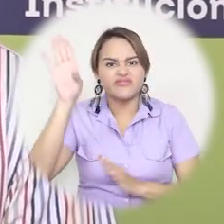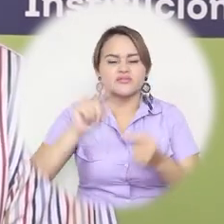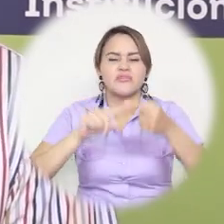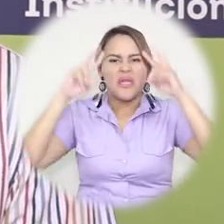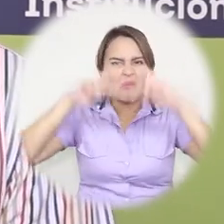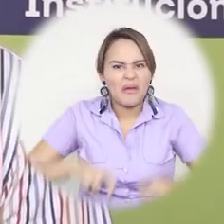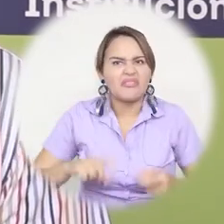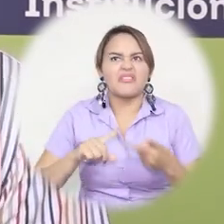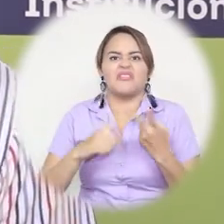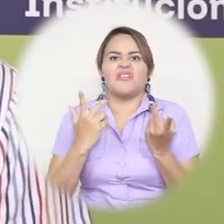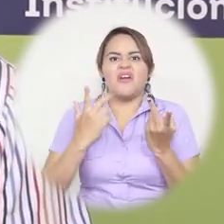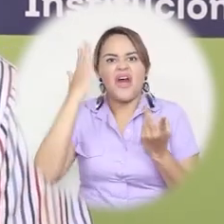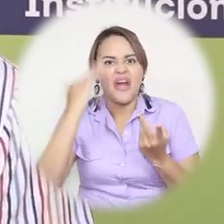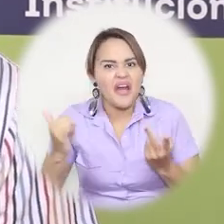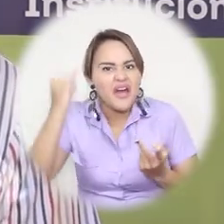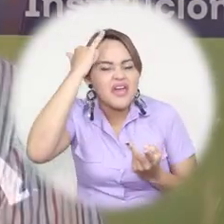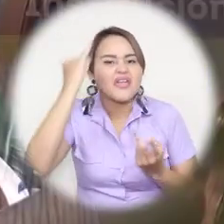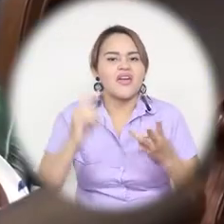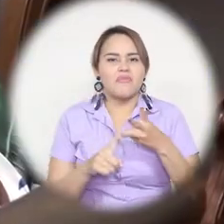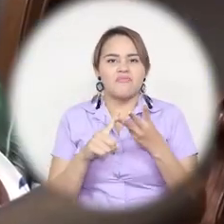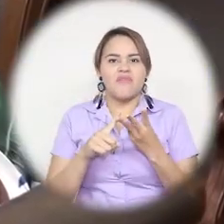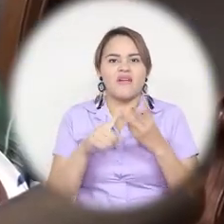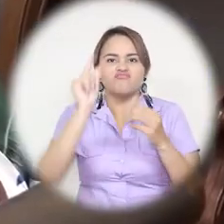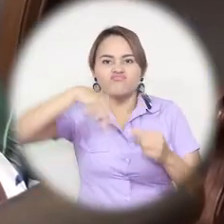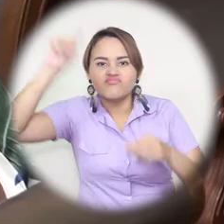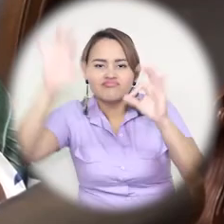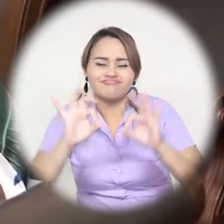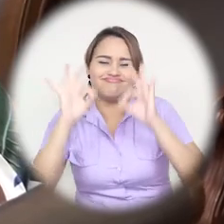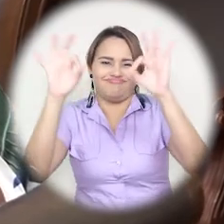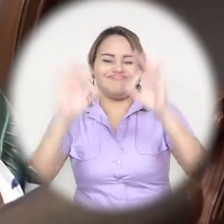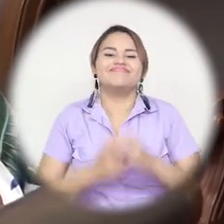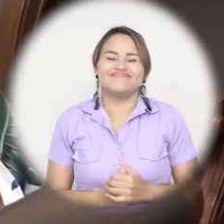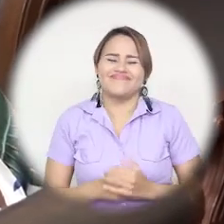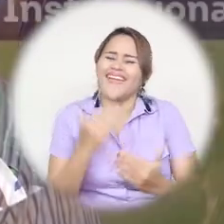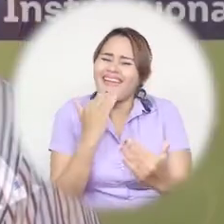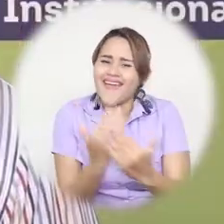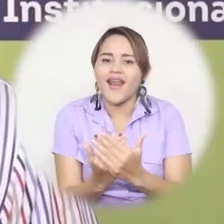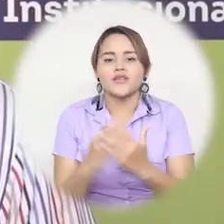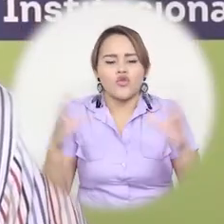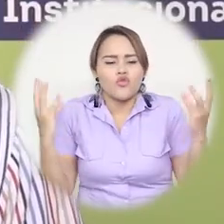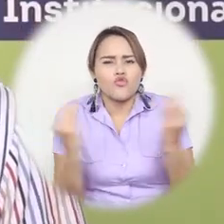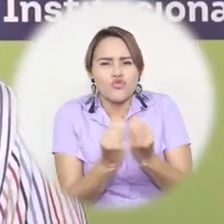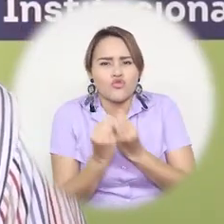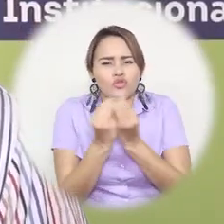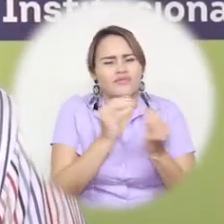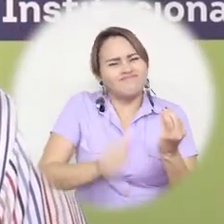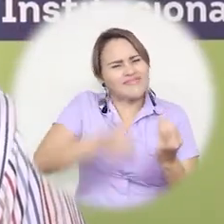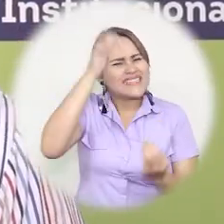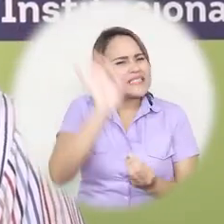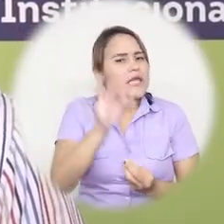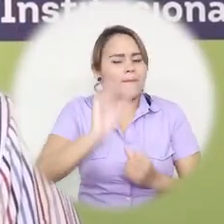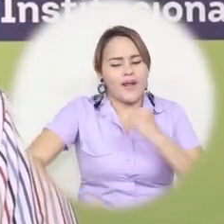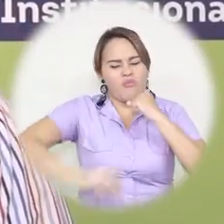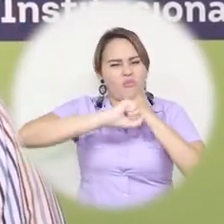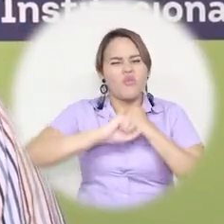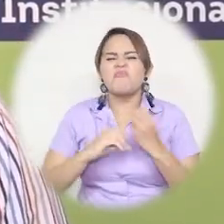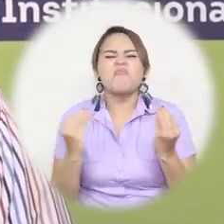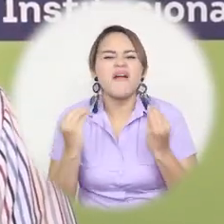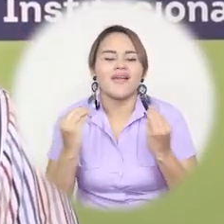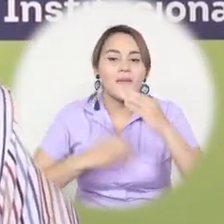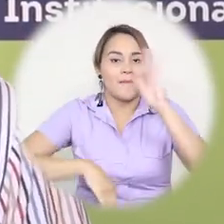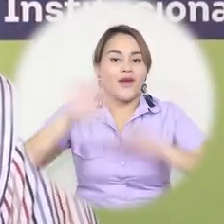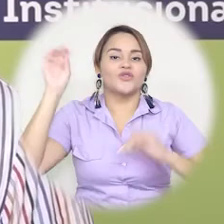universidad en investigación, en desarrollo académico, en acreditación. Entonces, muy agradecido por el Consejo Superior por su compromiso en apoyar siempre